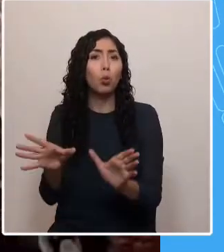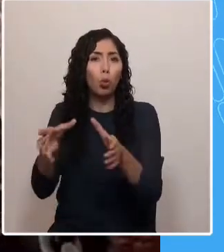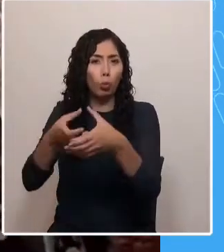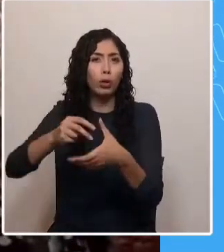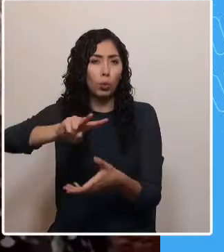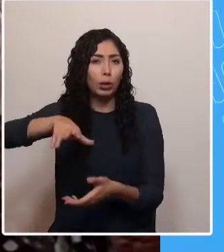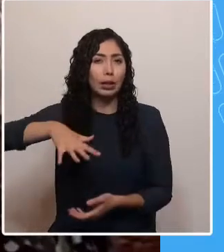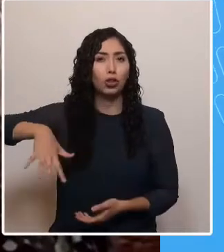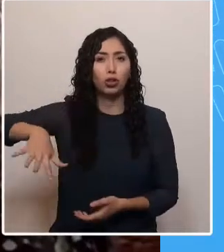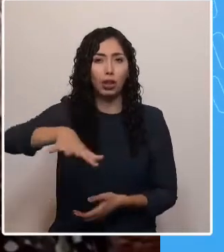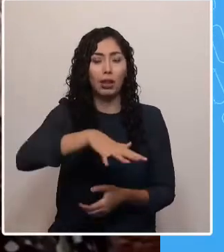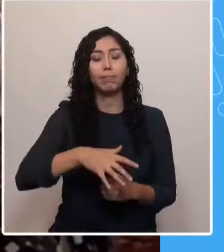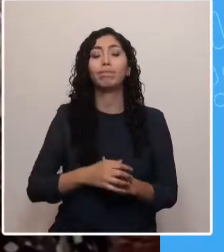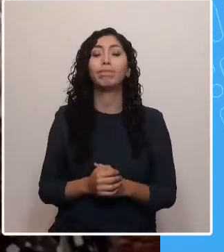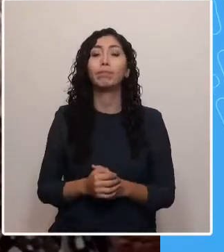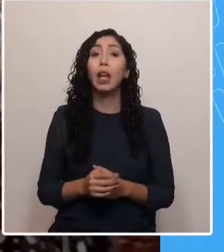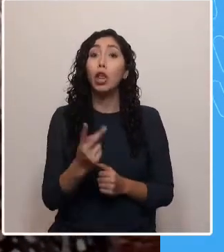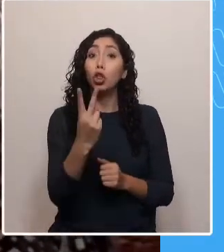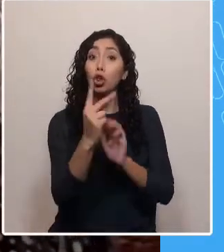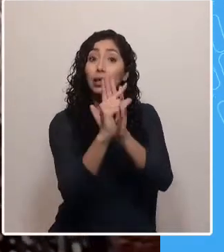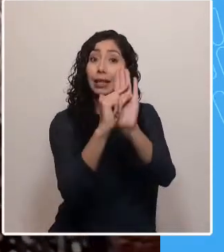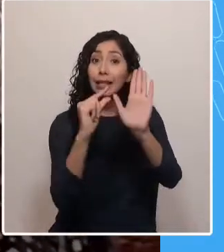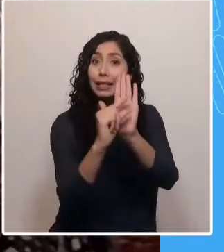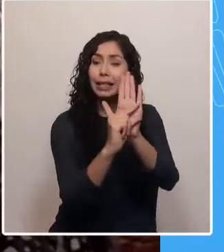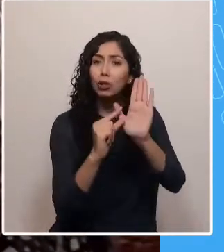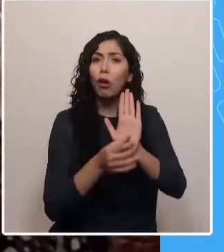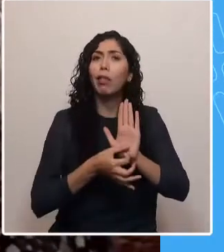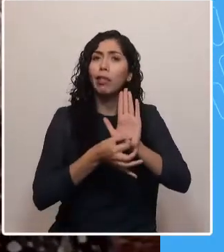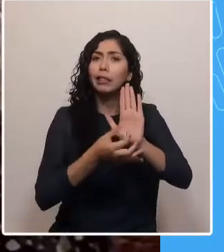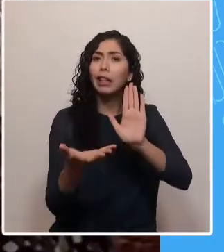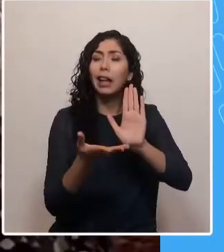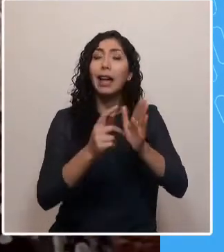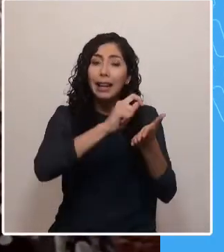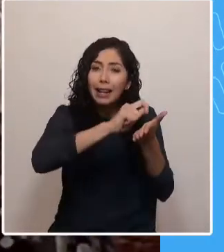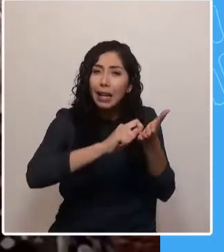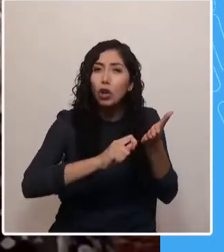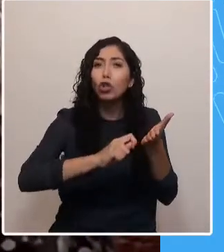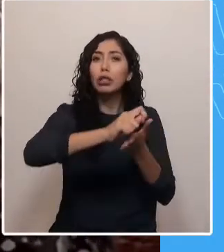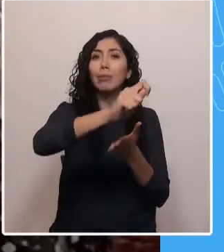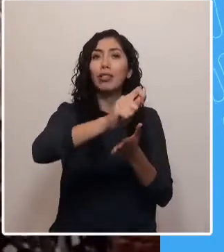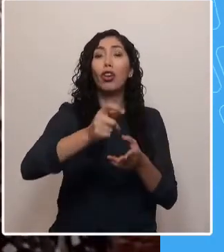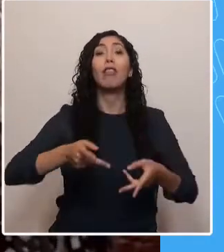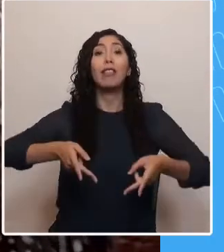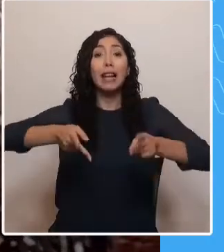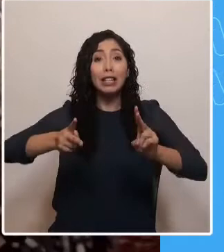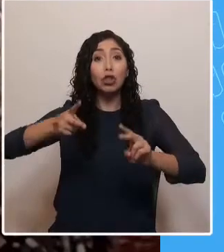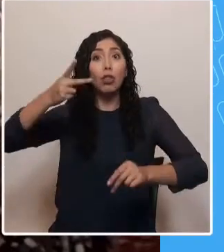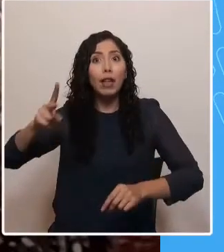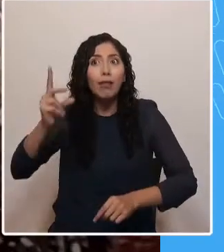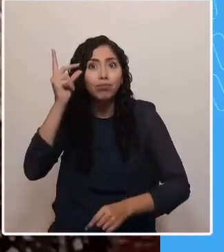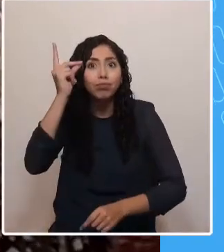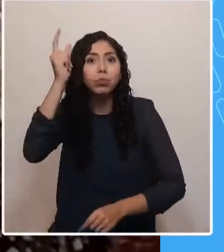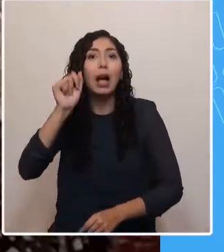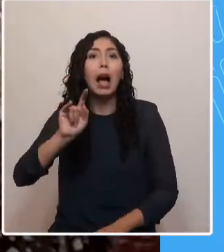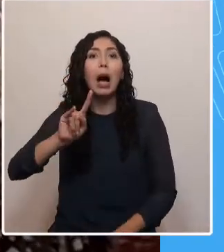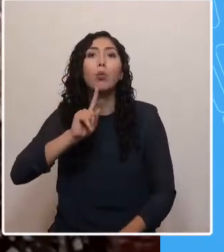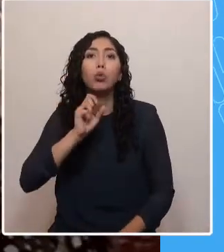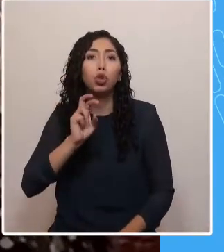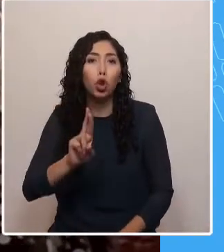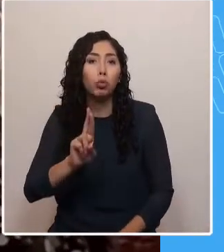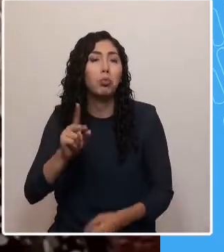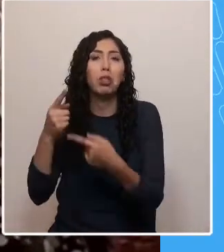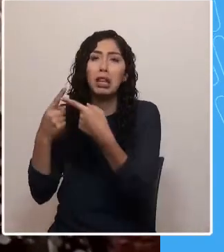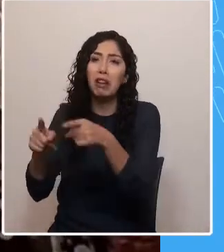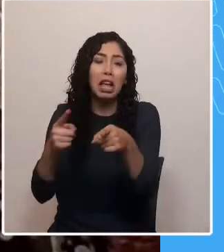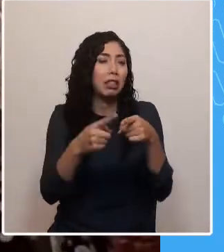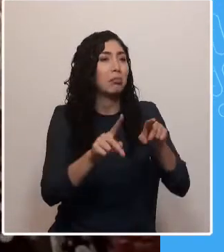este sentido, los dos primeros incisos plantean el reconocimiento expreso de los derechos de autor sobre obras intelectuales,